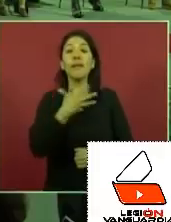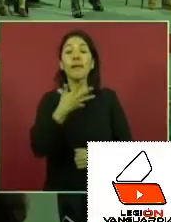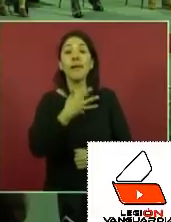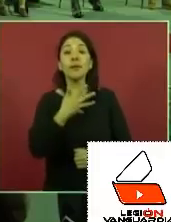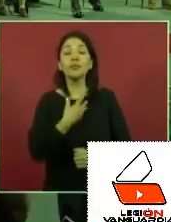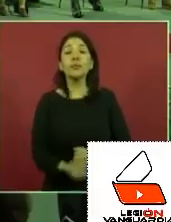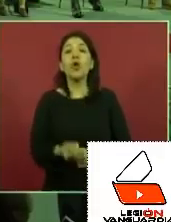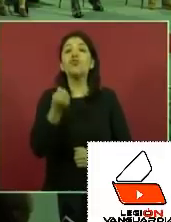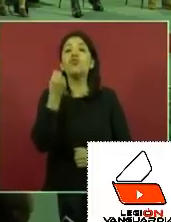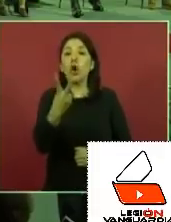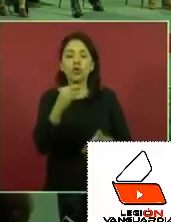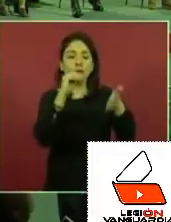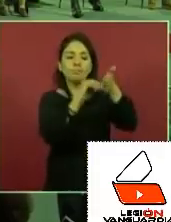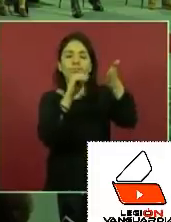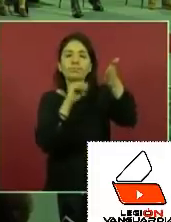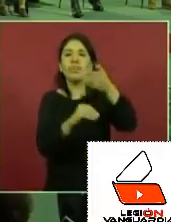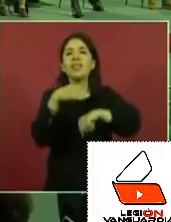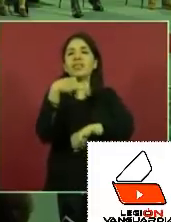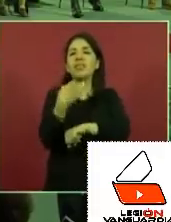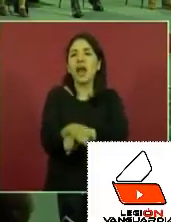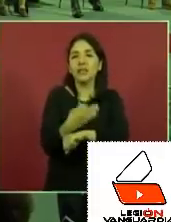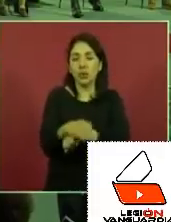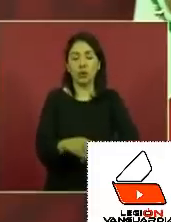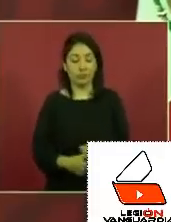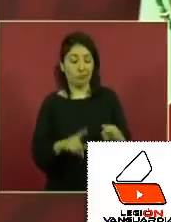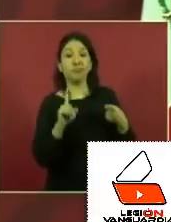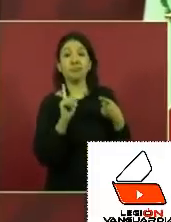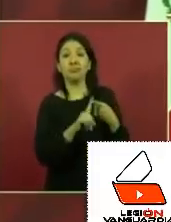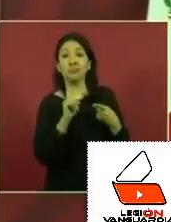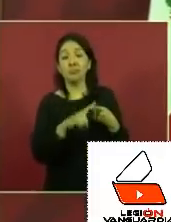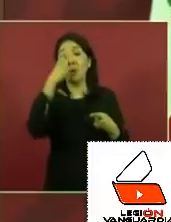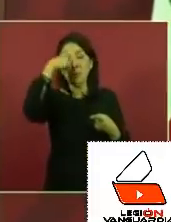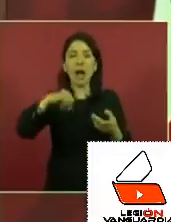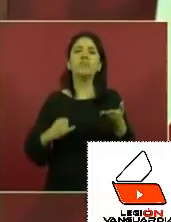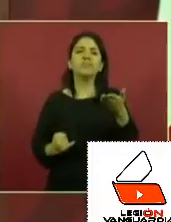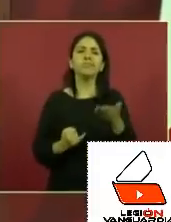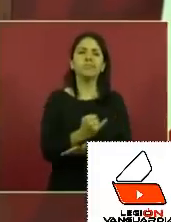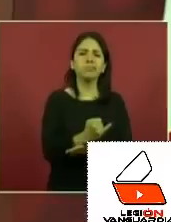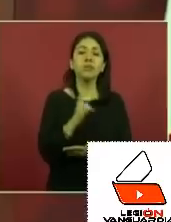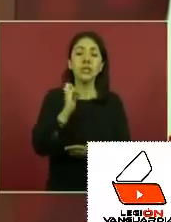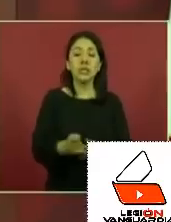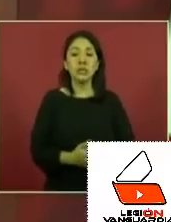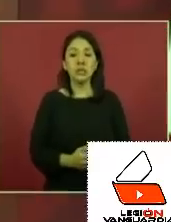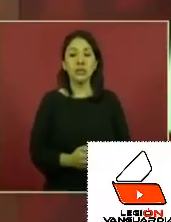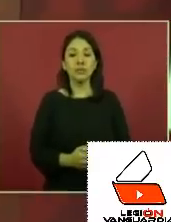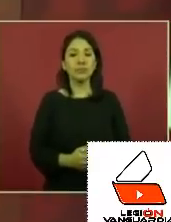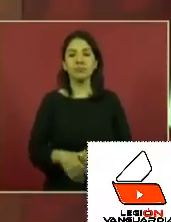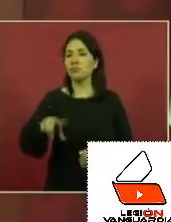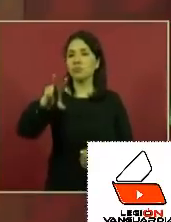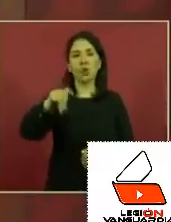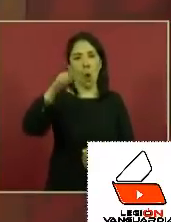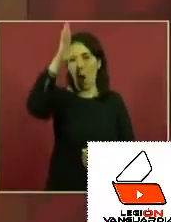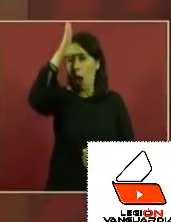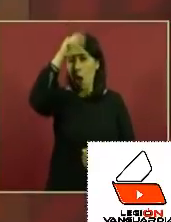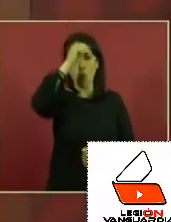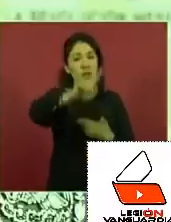transitorios Uno que declara ilegal